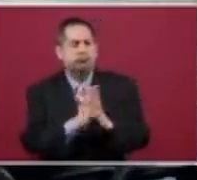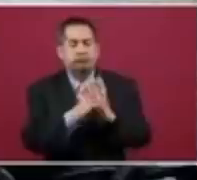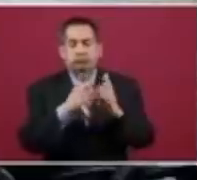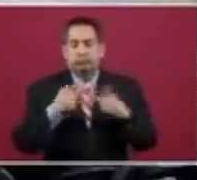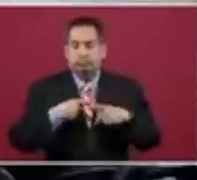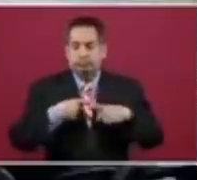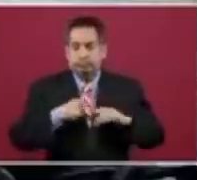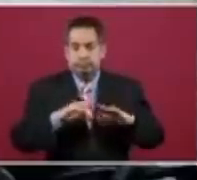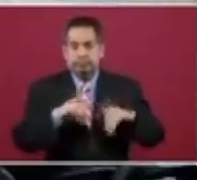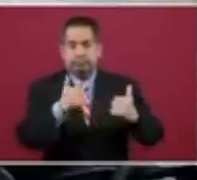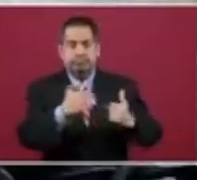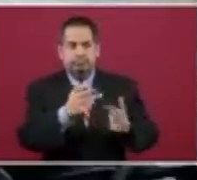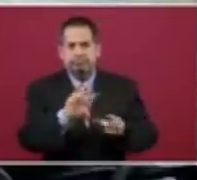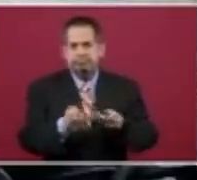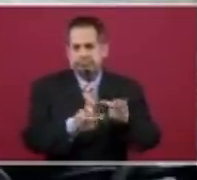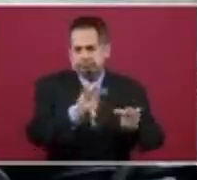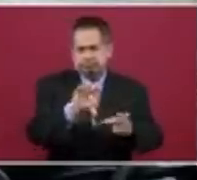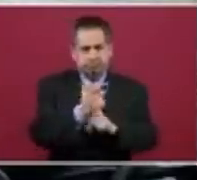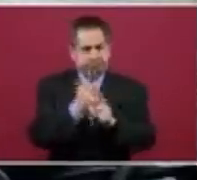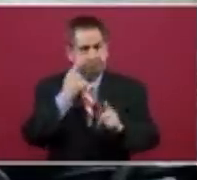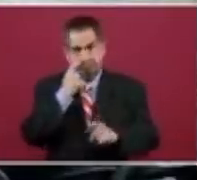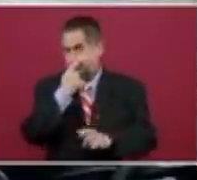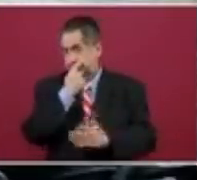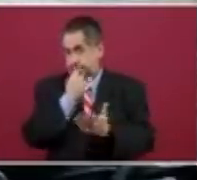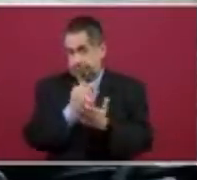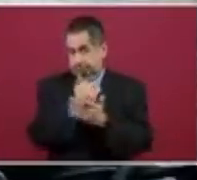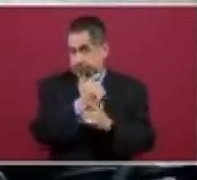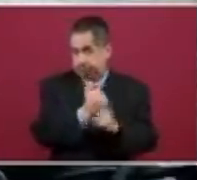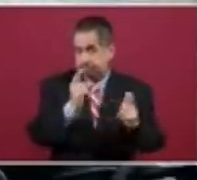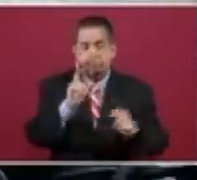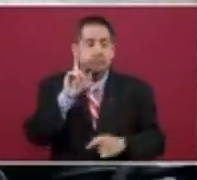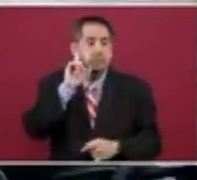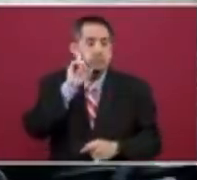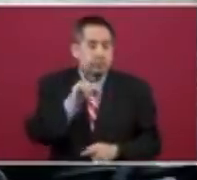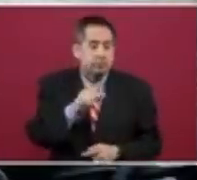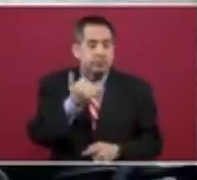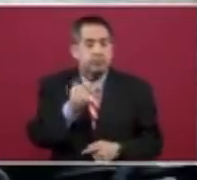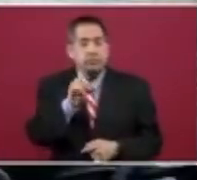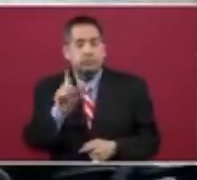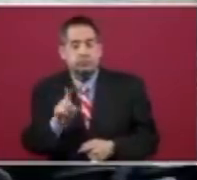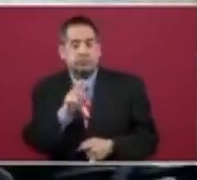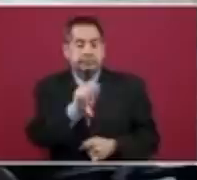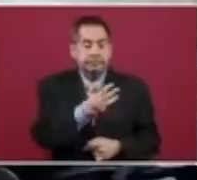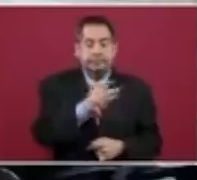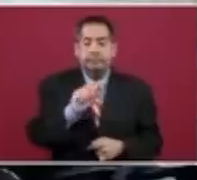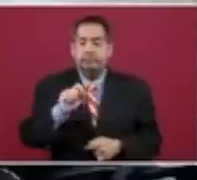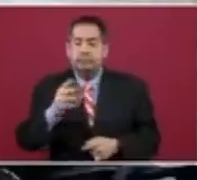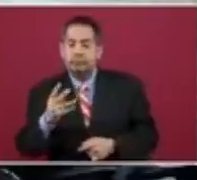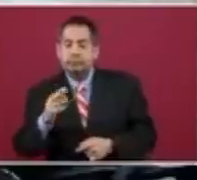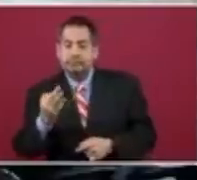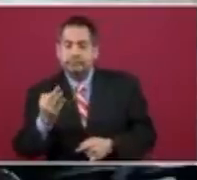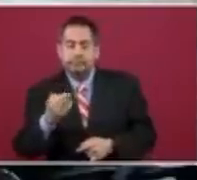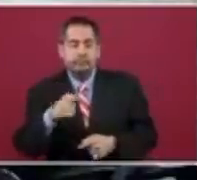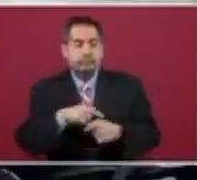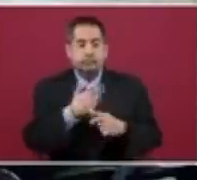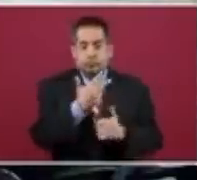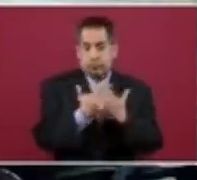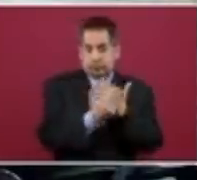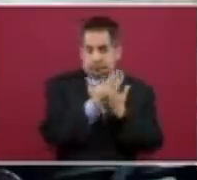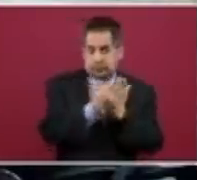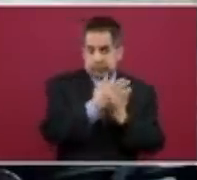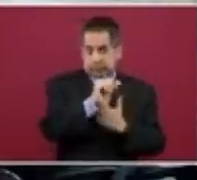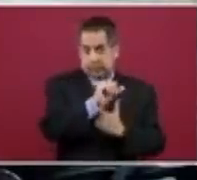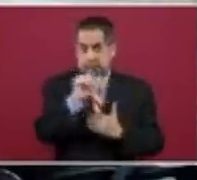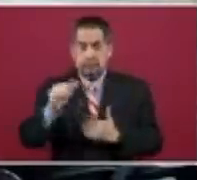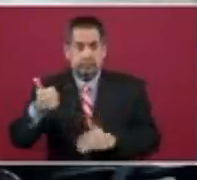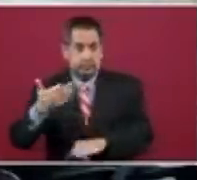ciudadana y ejercicio democrático que se llevará a cabo el día de mañana y el domingo 23 y 24 de febrero, de 8 de la mañana a